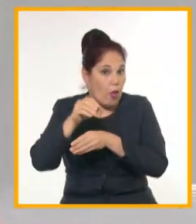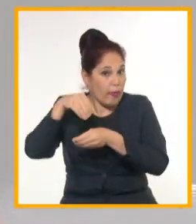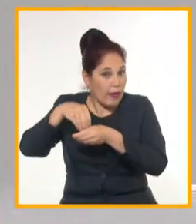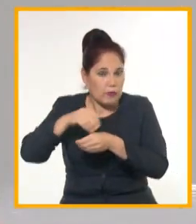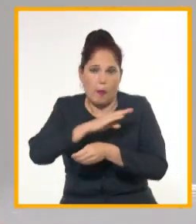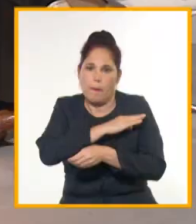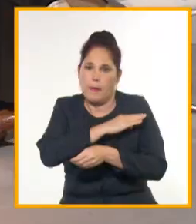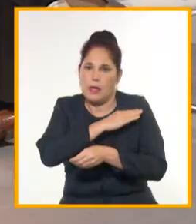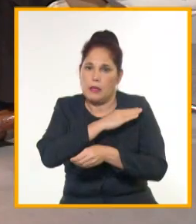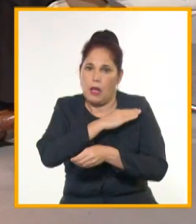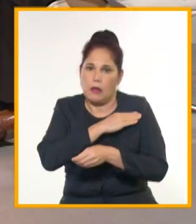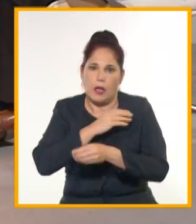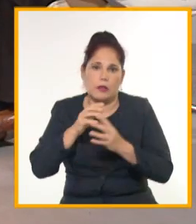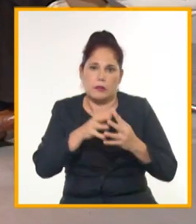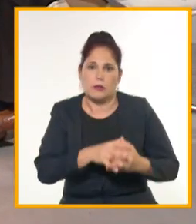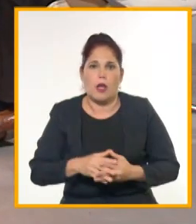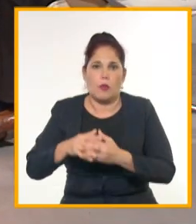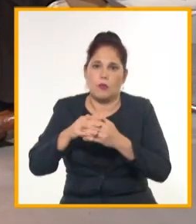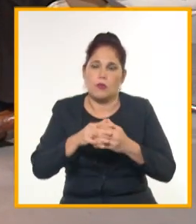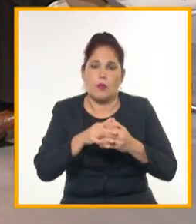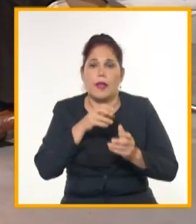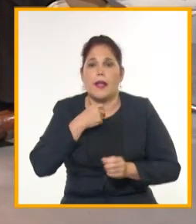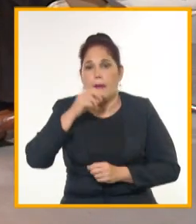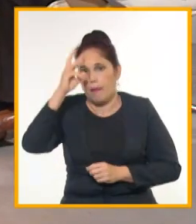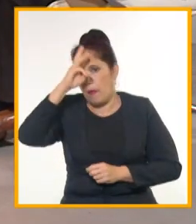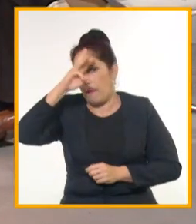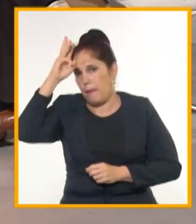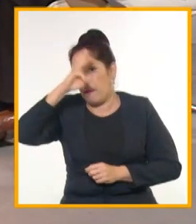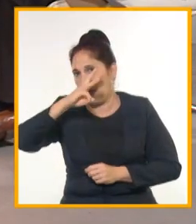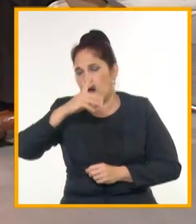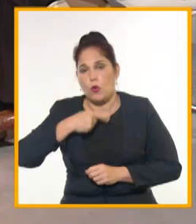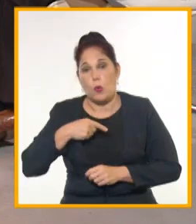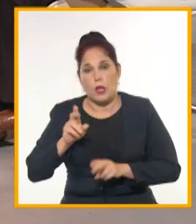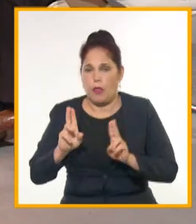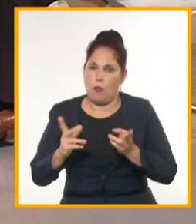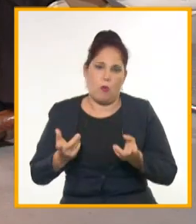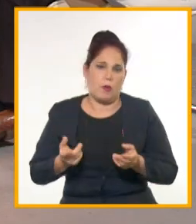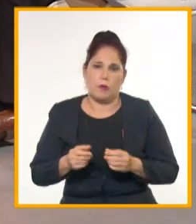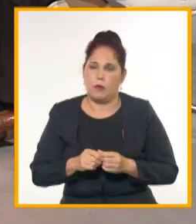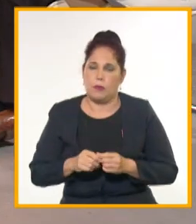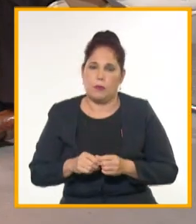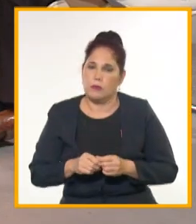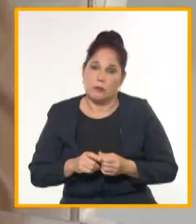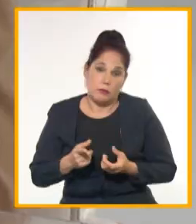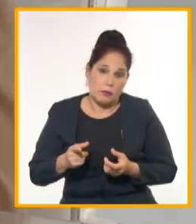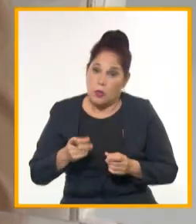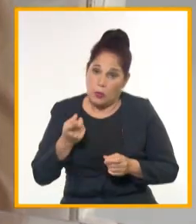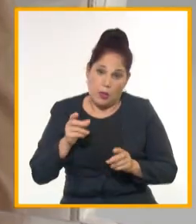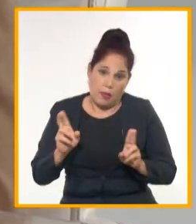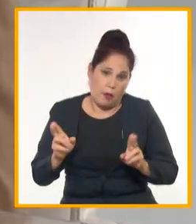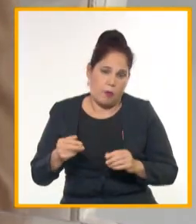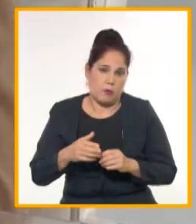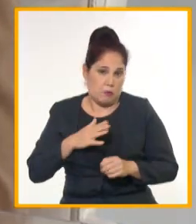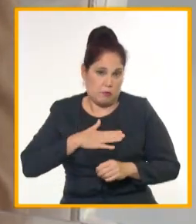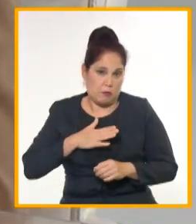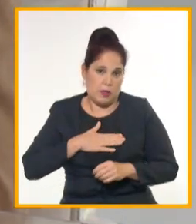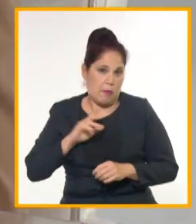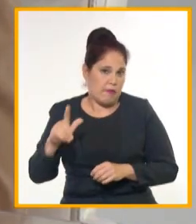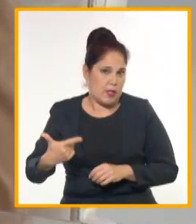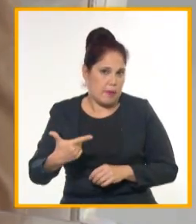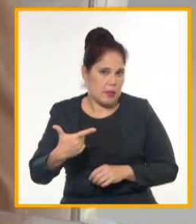Vemos países de América Latina. Exacto. Como México, rechazando. Exacto. No olvides la prepotencia con su propia